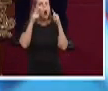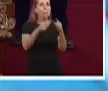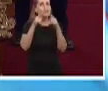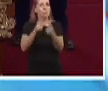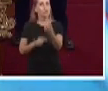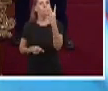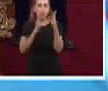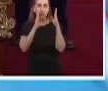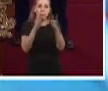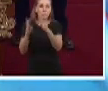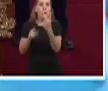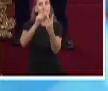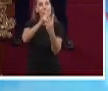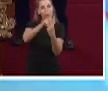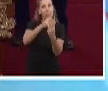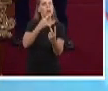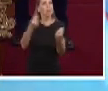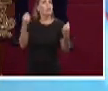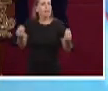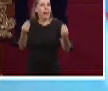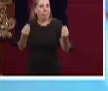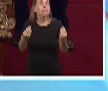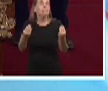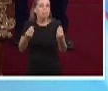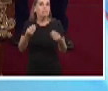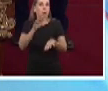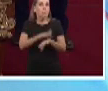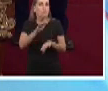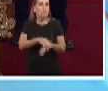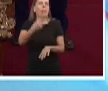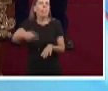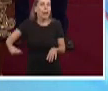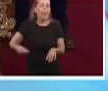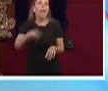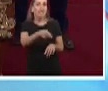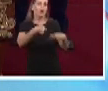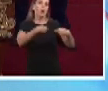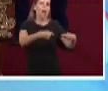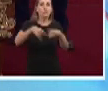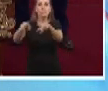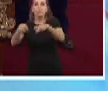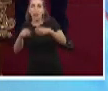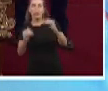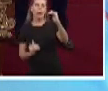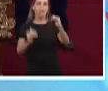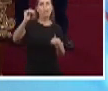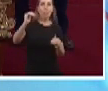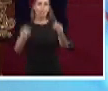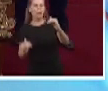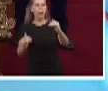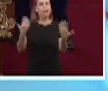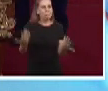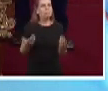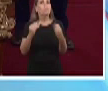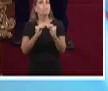tema de la obra pública, la gestión privada, eso será un experimento bastante novedoso, aunque algo de esto se hizo en la década